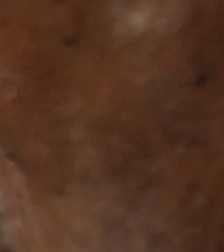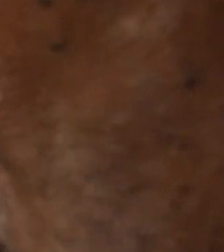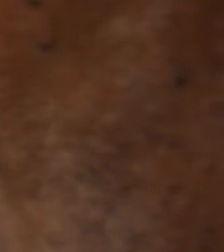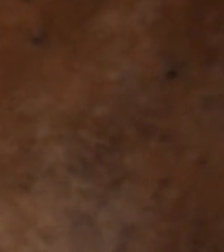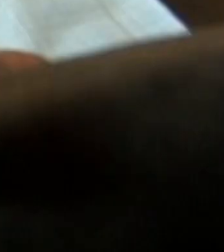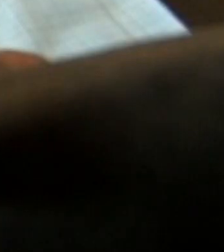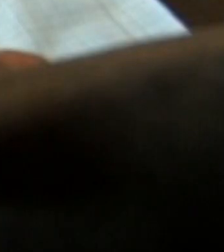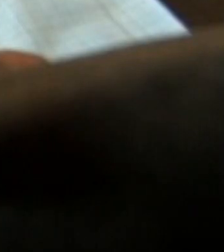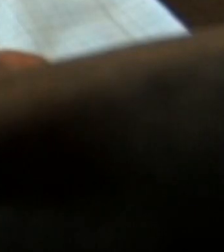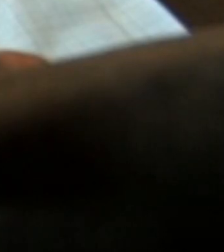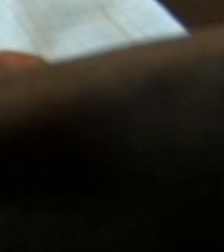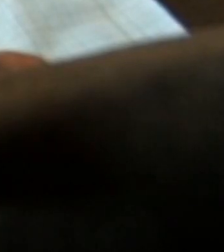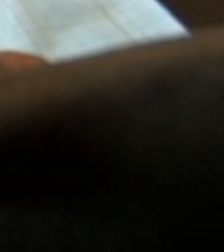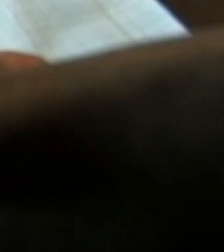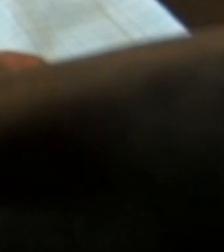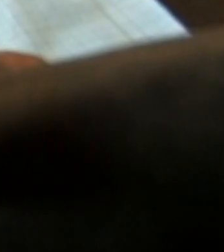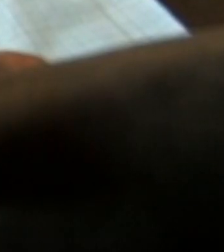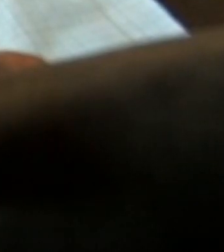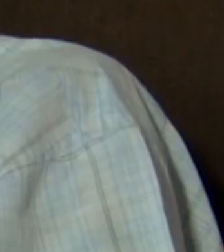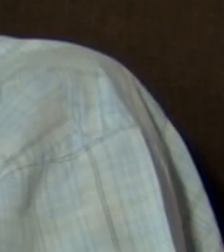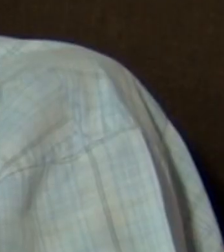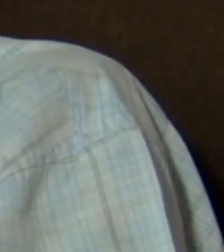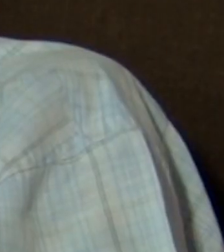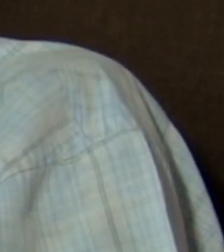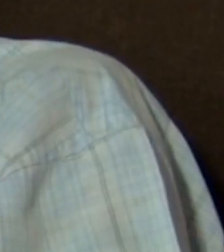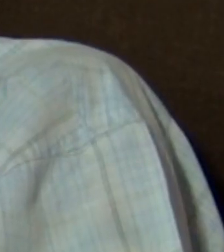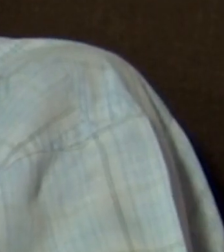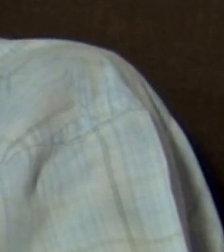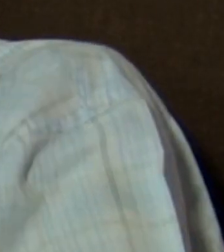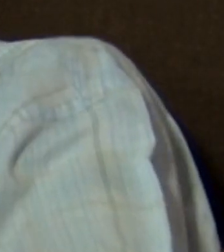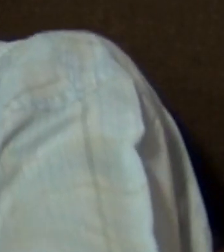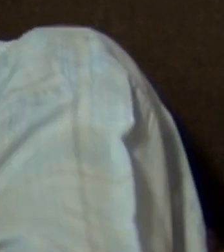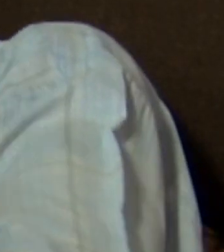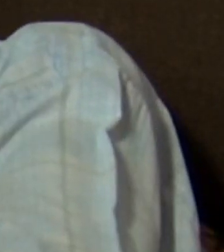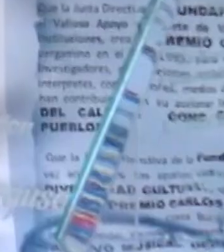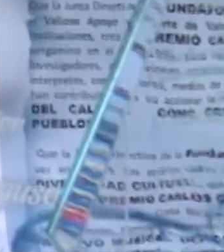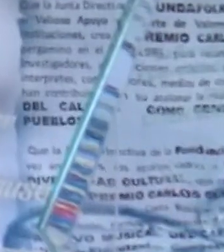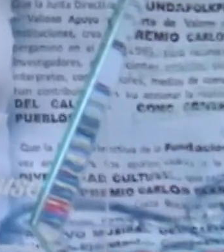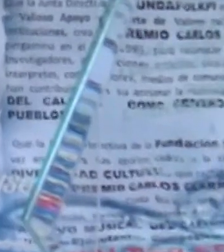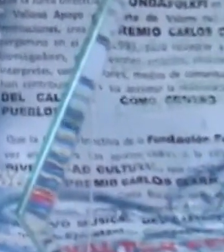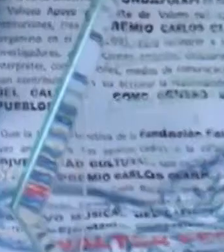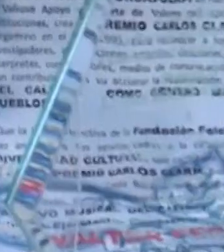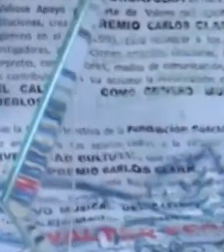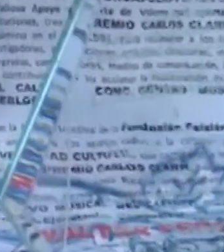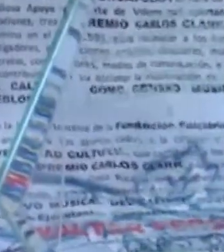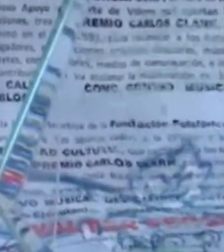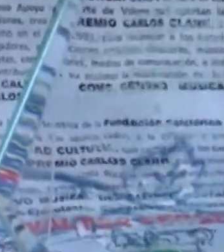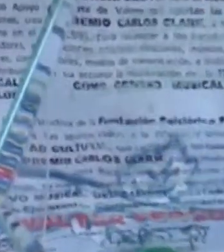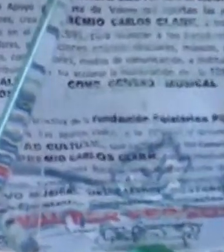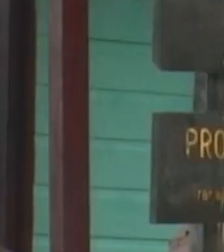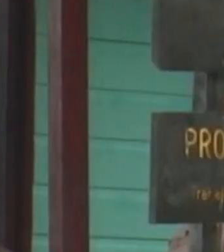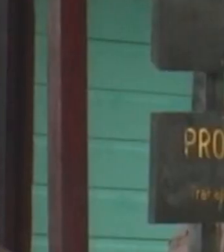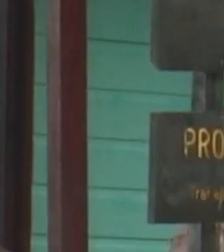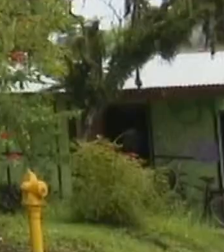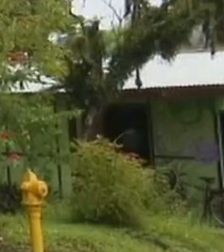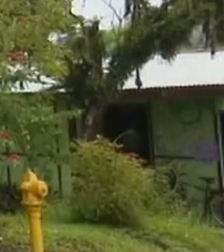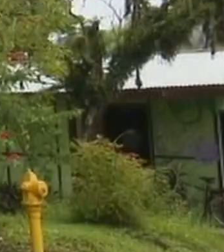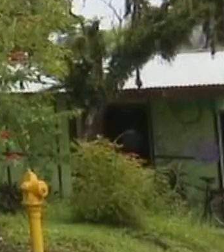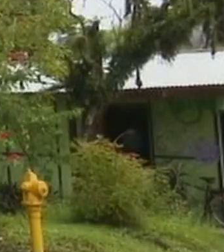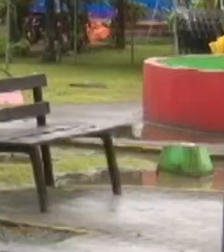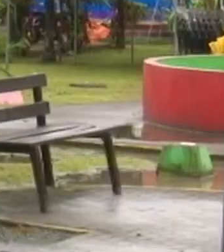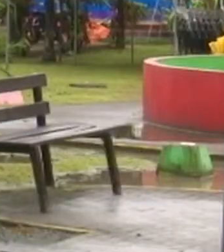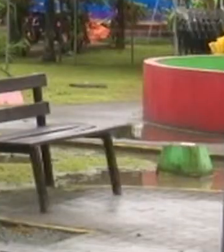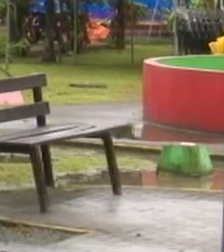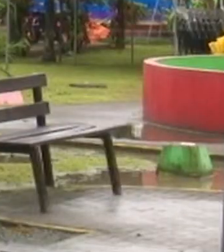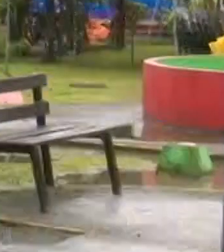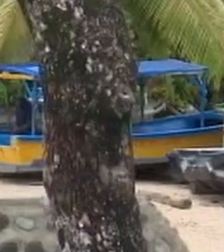En celebración del Día Nacional del Calipso y el nacimiento de Walter Ferguson, en el espacio Arte 13 les